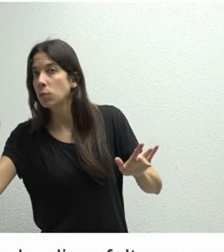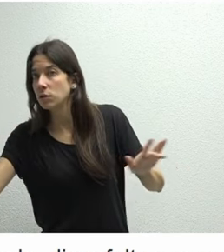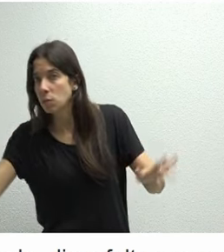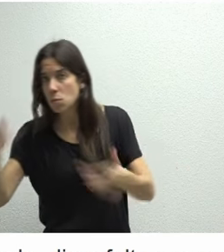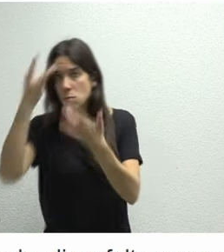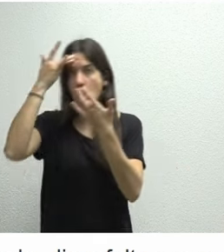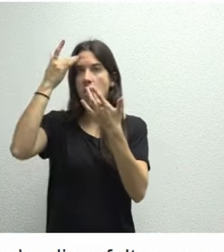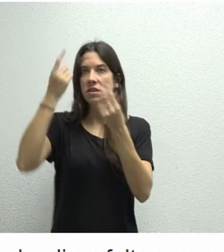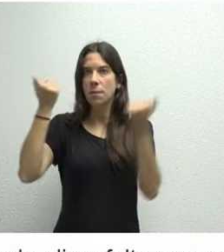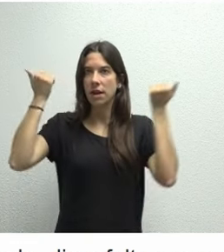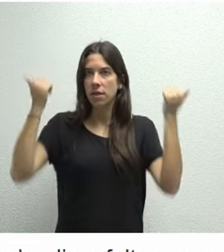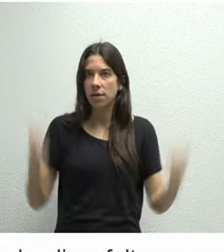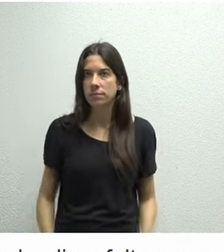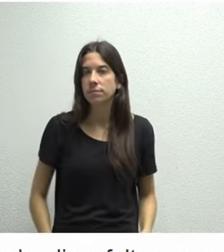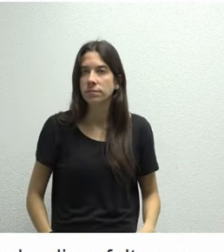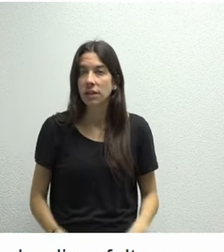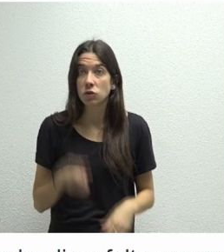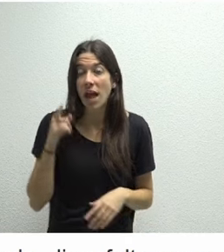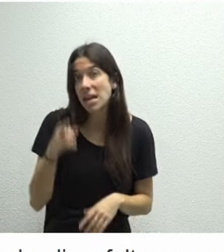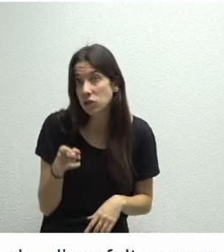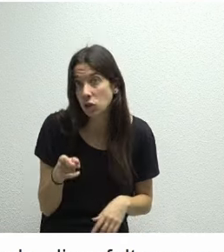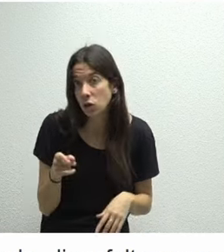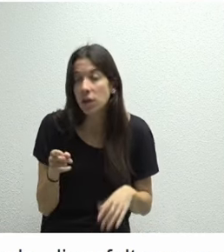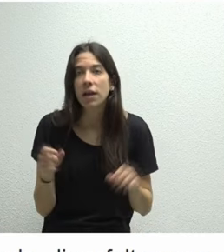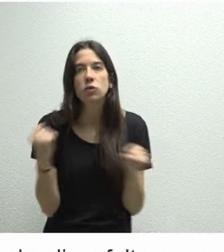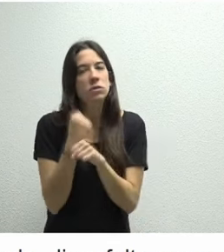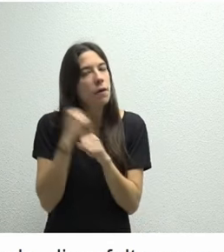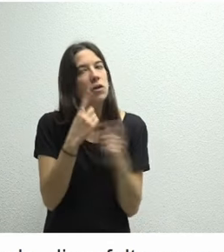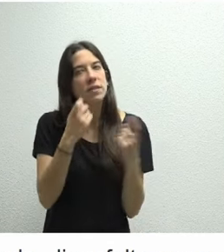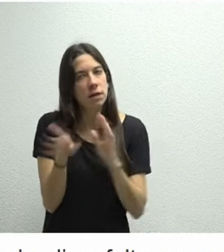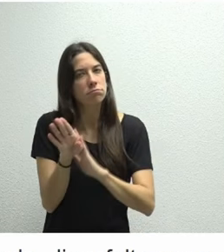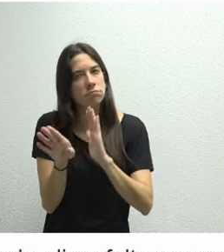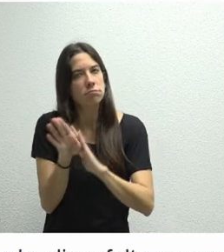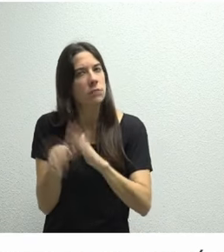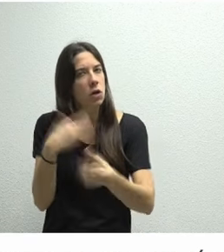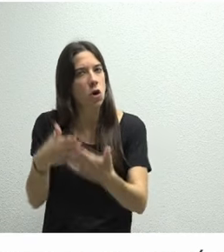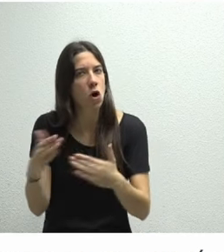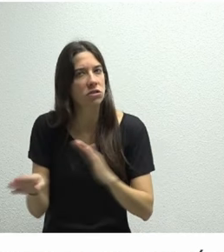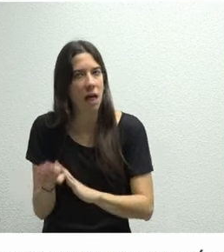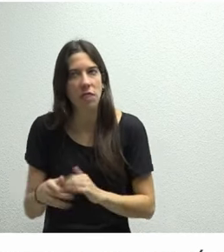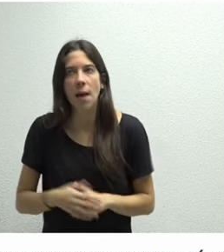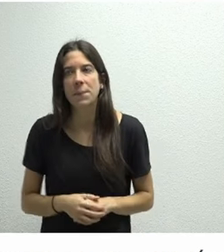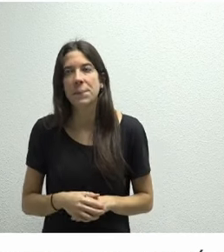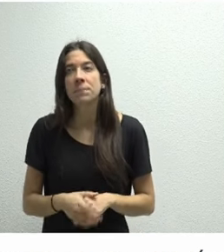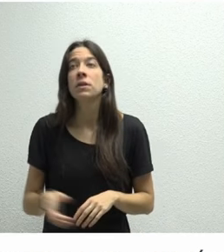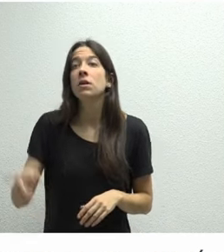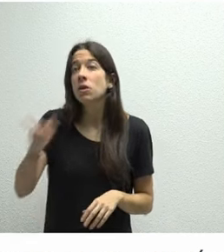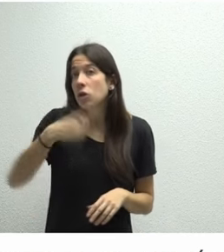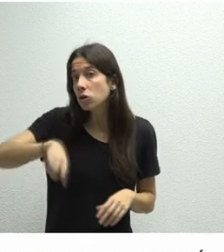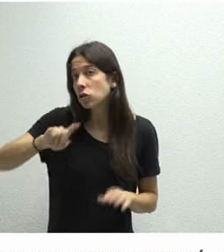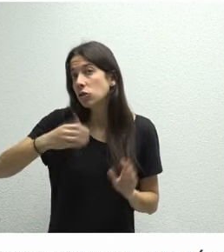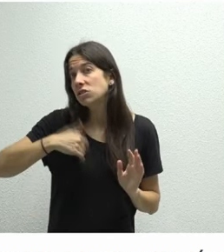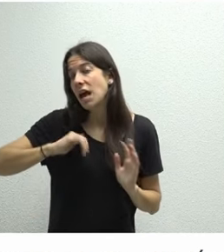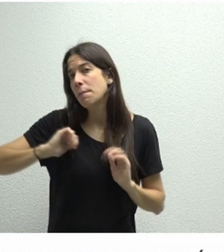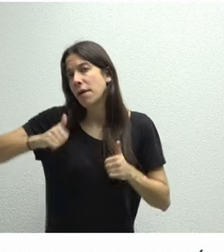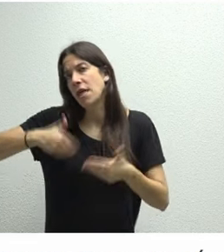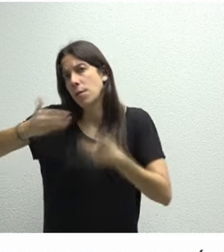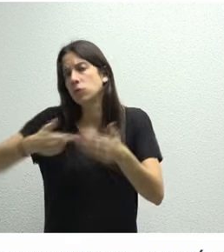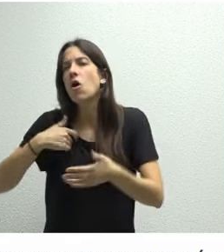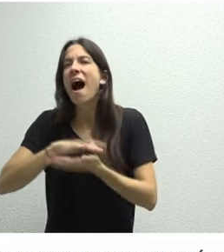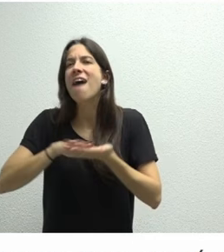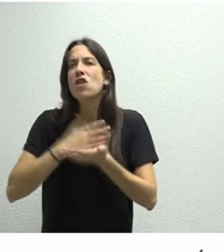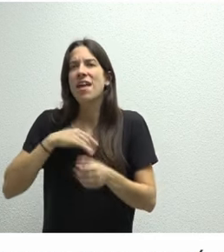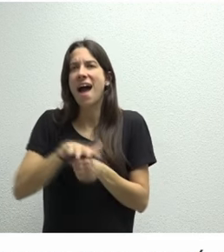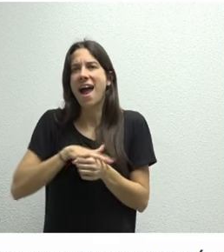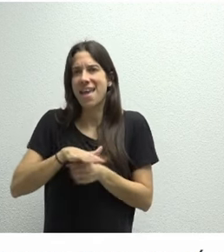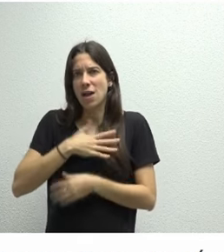eh Entonces esto es un trabajo que requiere una constancia nosotros empezamos hablo ya de nuestra área como